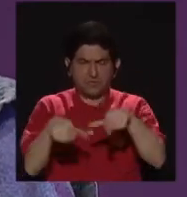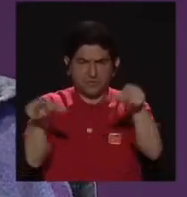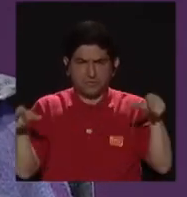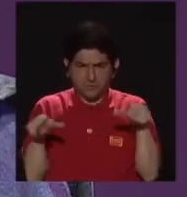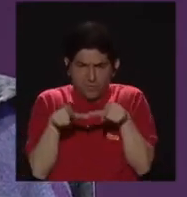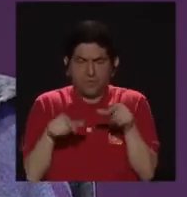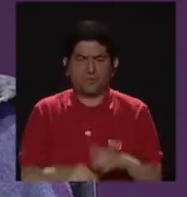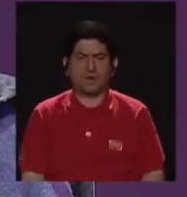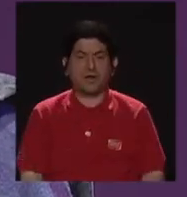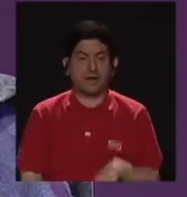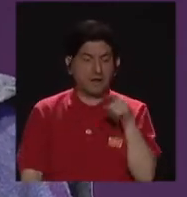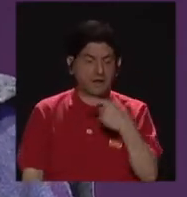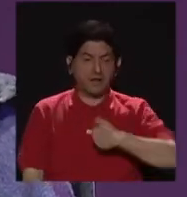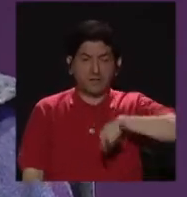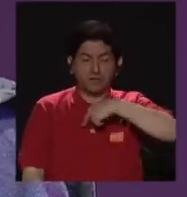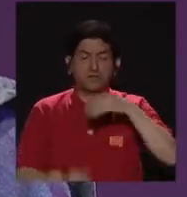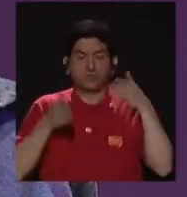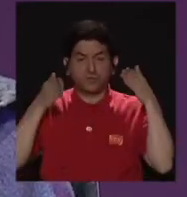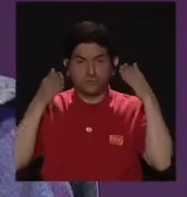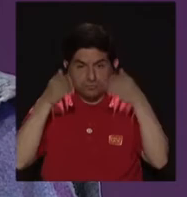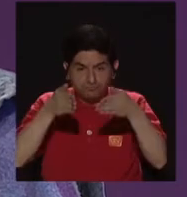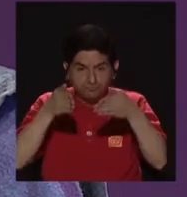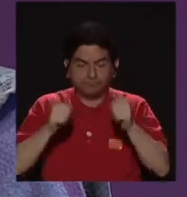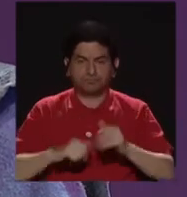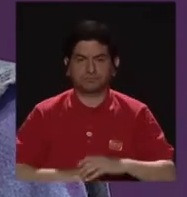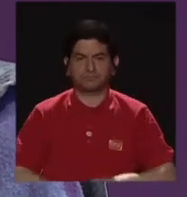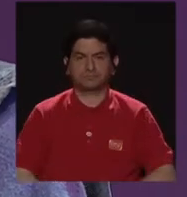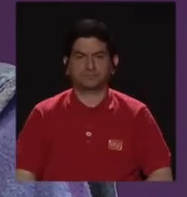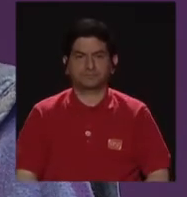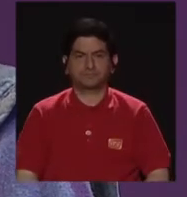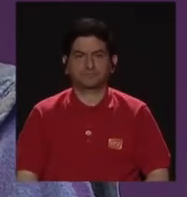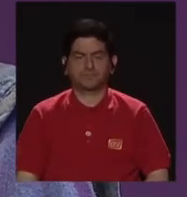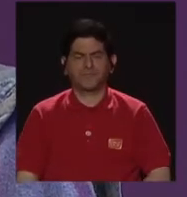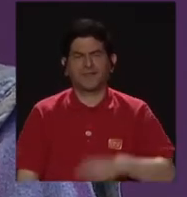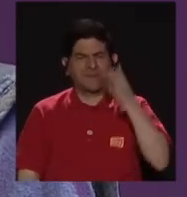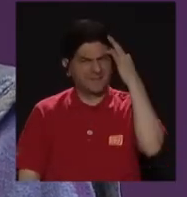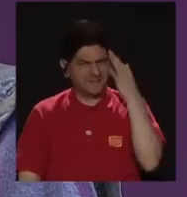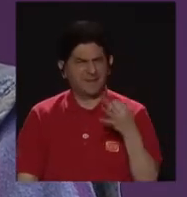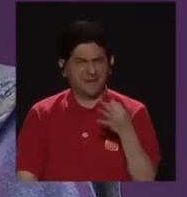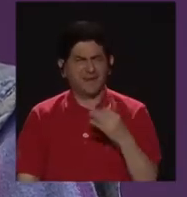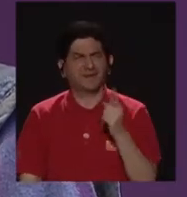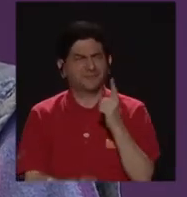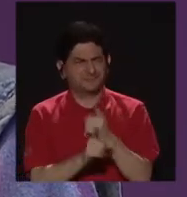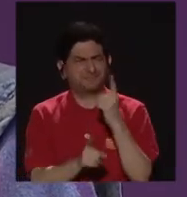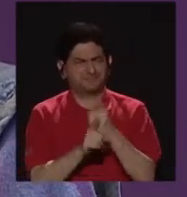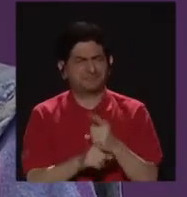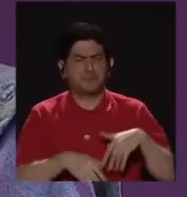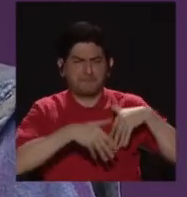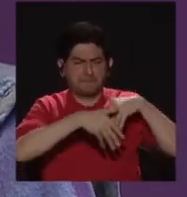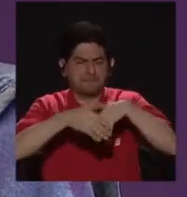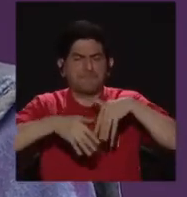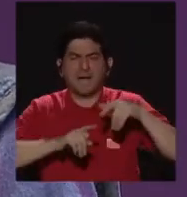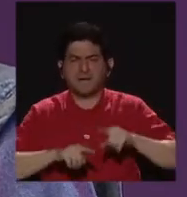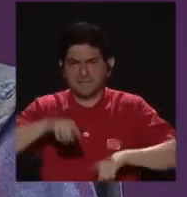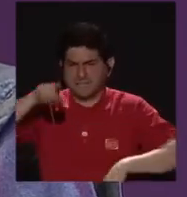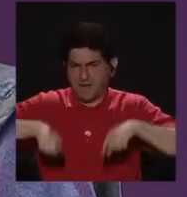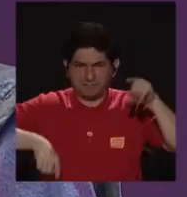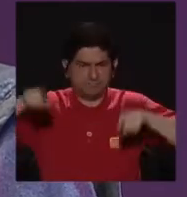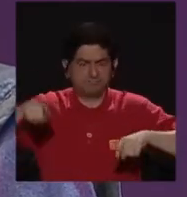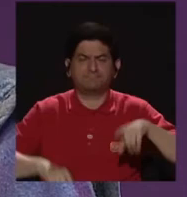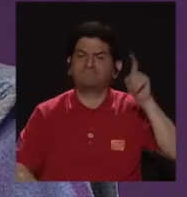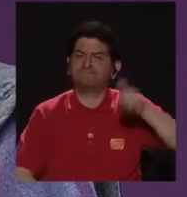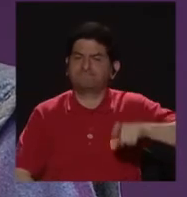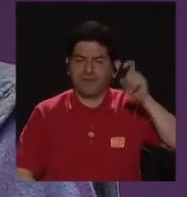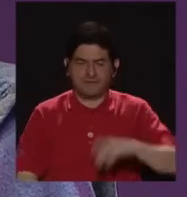esto es lo que apuntábamos verdad entonces si creemos que en efecto esta marcha de la diversidad debe